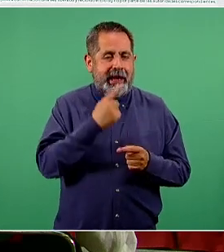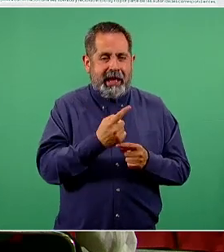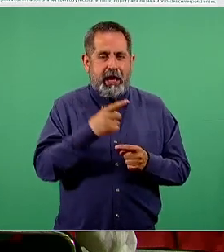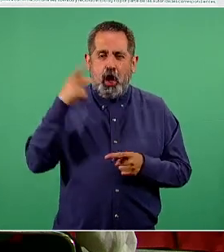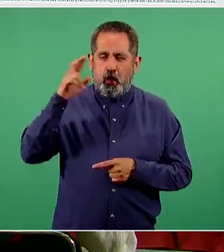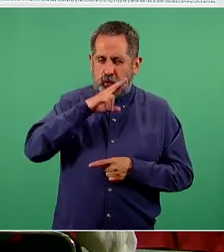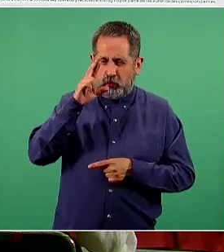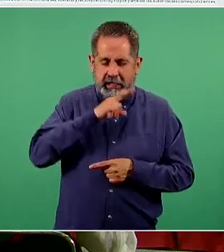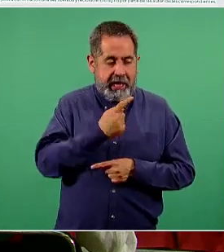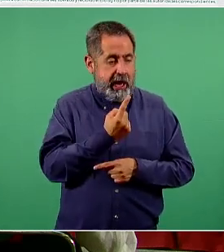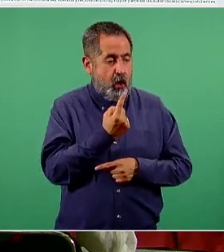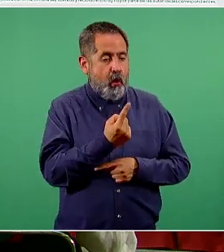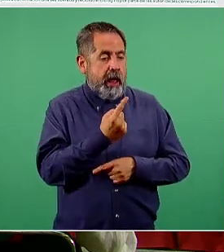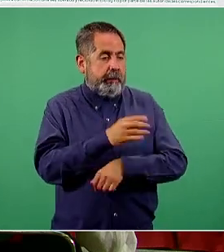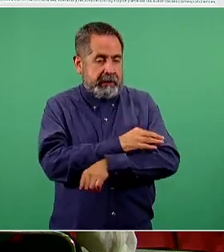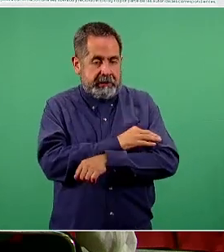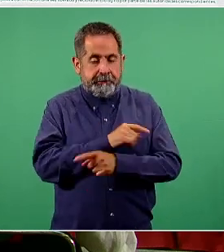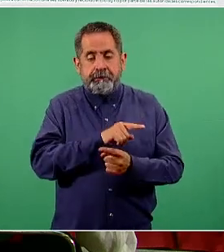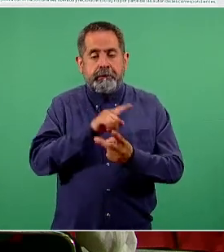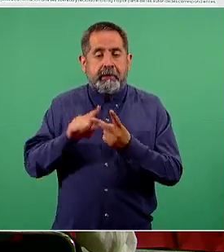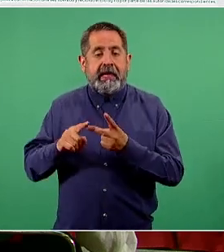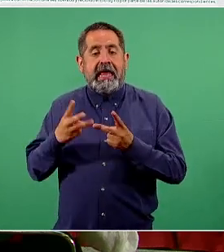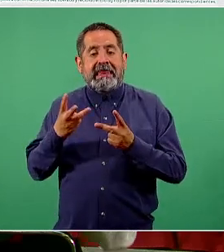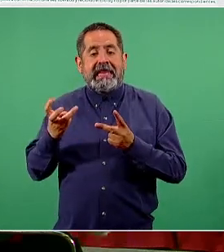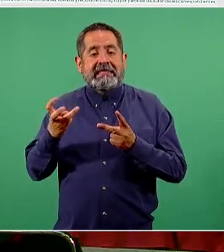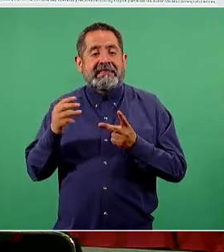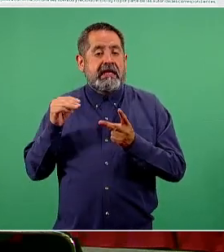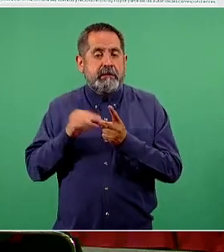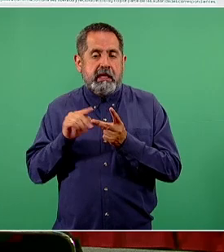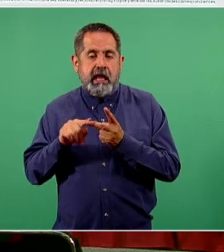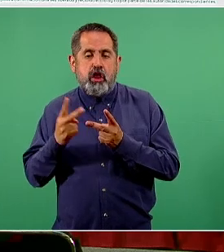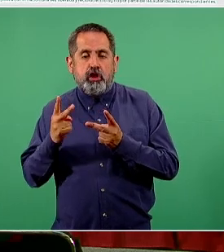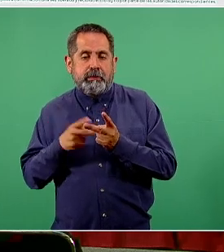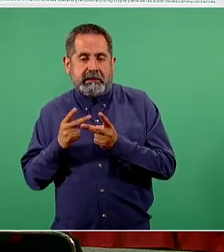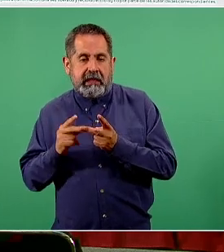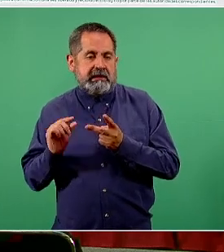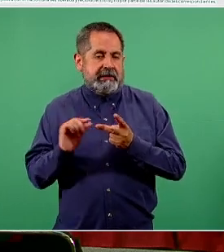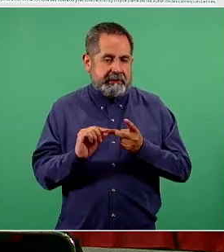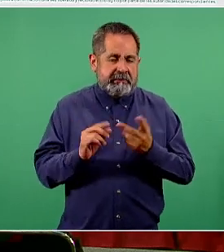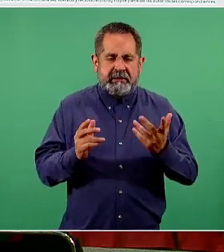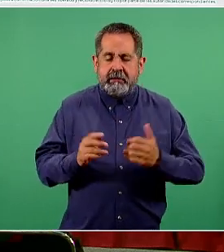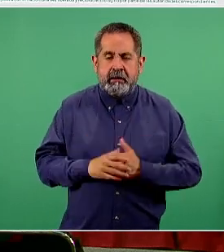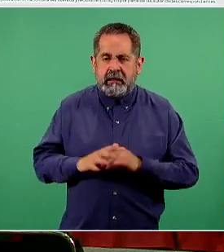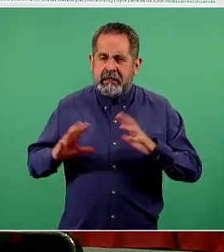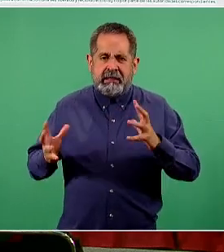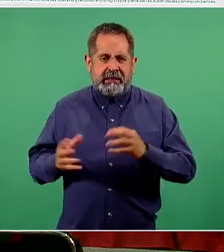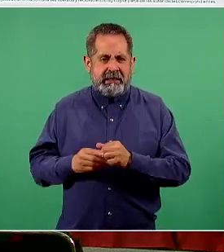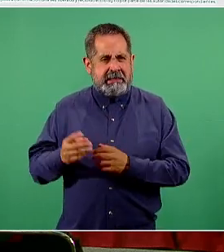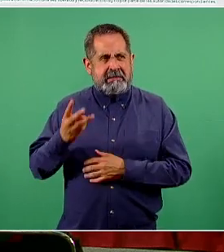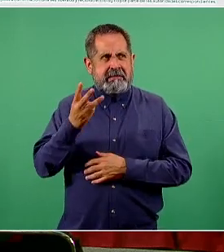V y 300.000 de segundas dosis. Para un total de casi